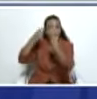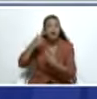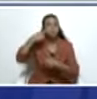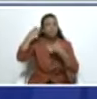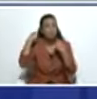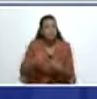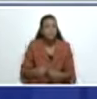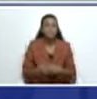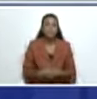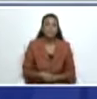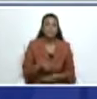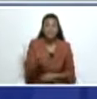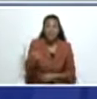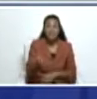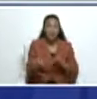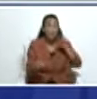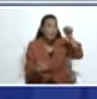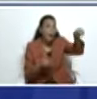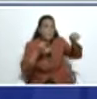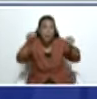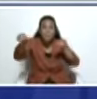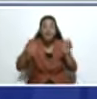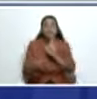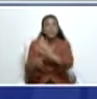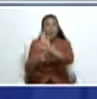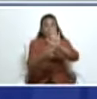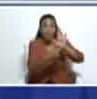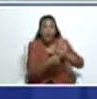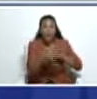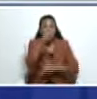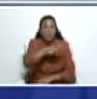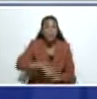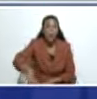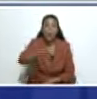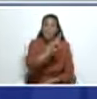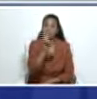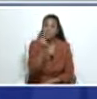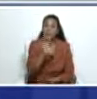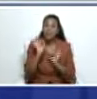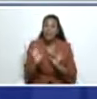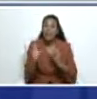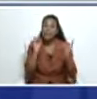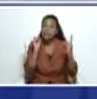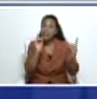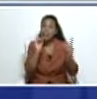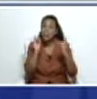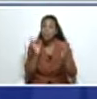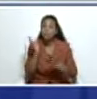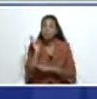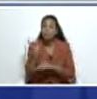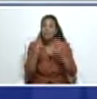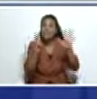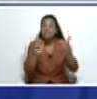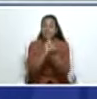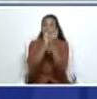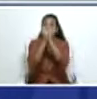Compatriotas, de punta a punta, y se está demostrando ahí, en este debate de la